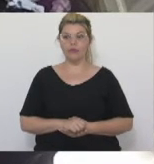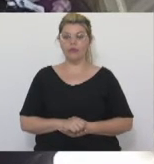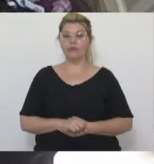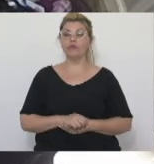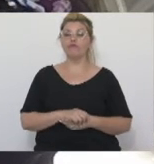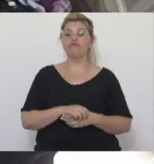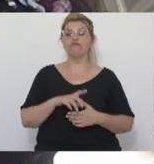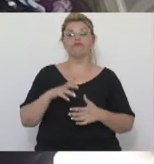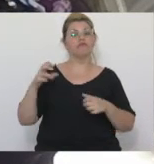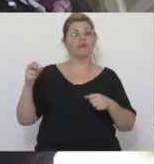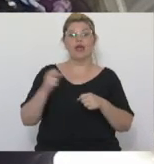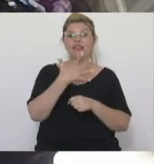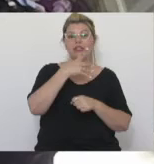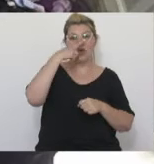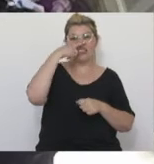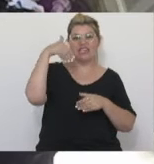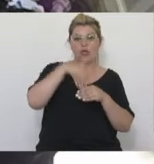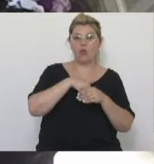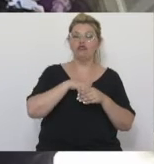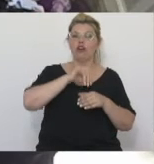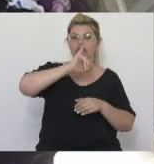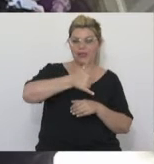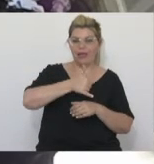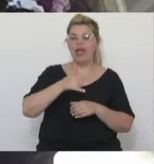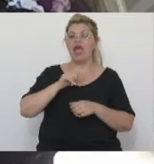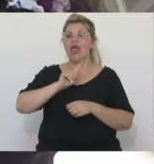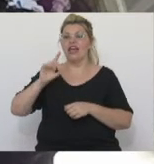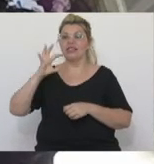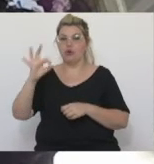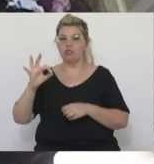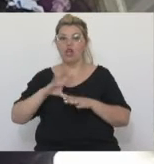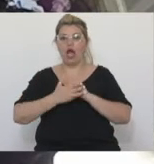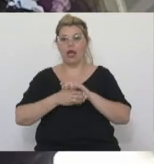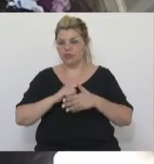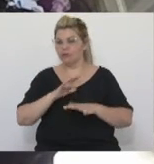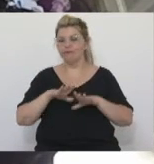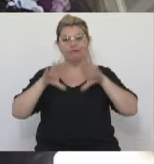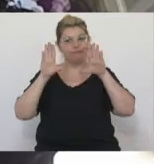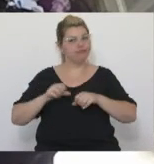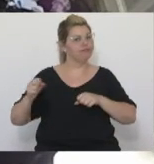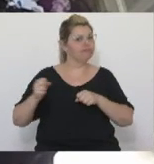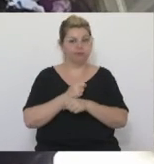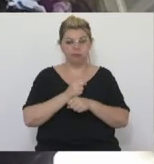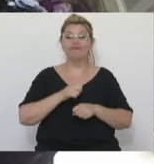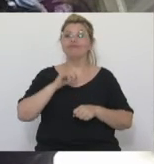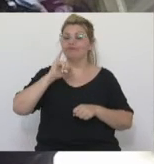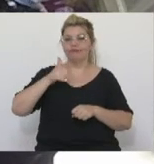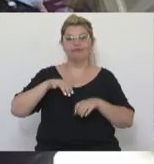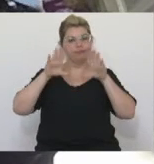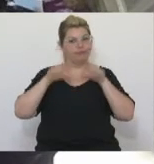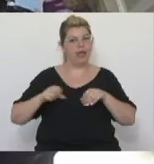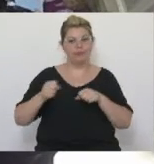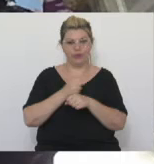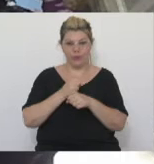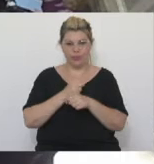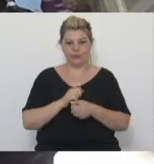Resultan afirmativos 57 votos, negativos 0 votos, 0 abstención. Unanimidad, presidente. Resulta aprobado entonces por unanimidad.